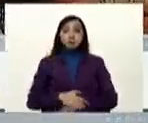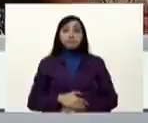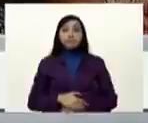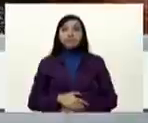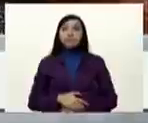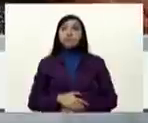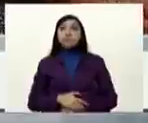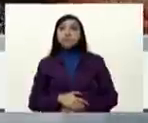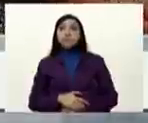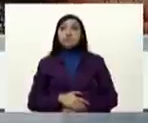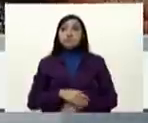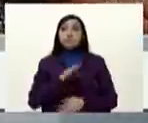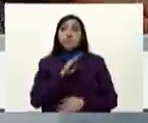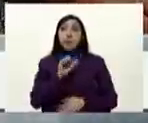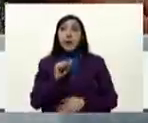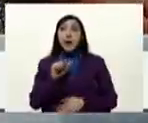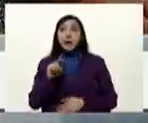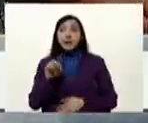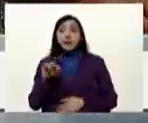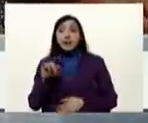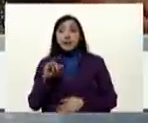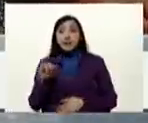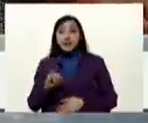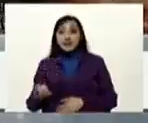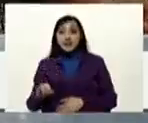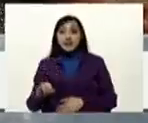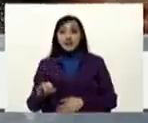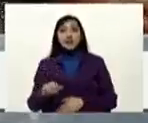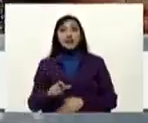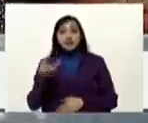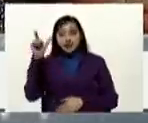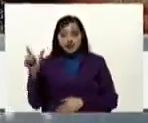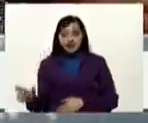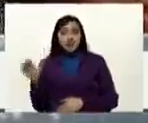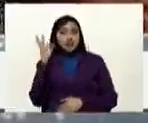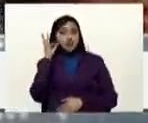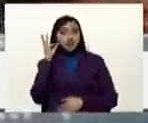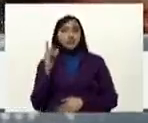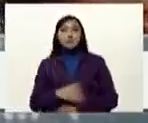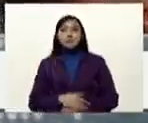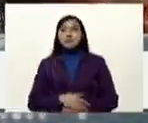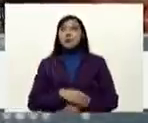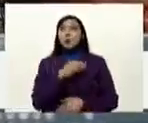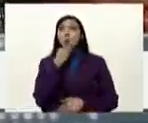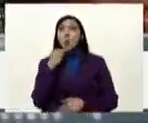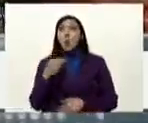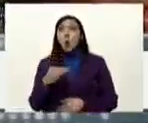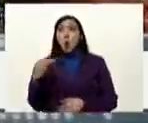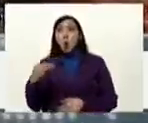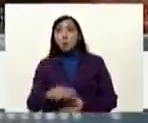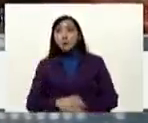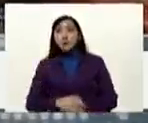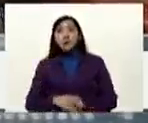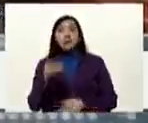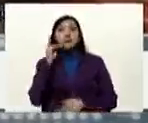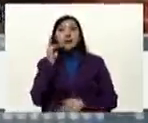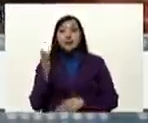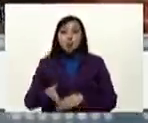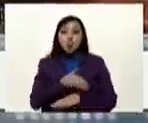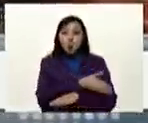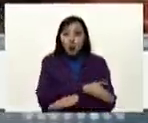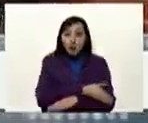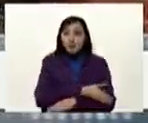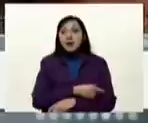Beatriz va para Hollywood, Nahum. Estos son los muchachos que Darío recogió en la calle y los